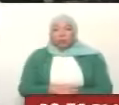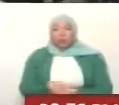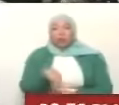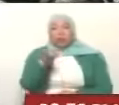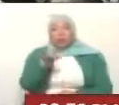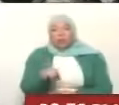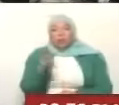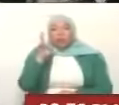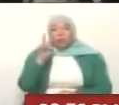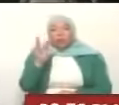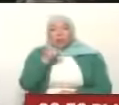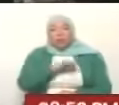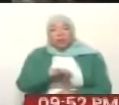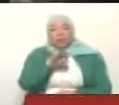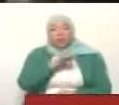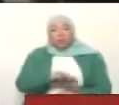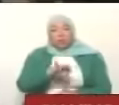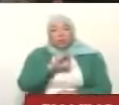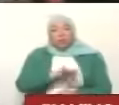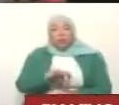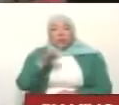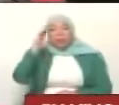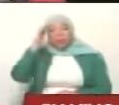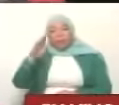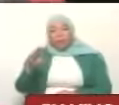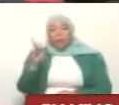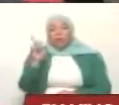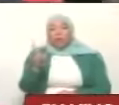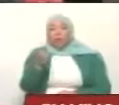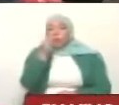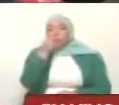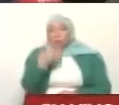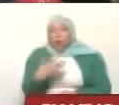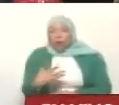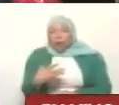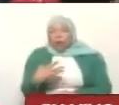También vi una señora que es miliciana, buenísima.